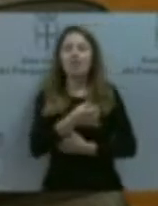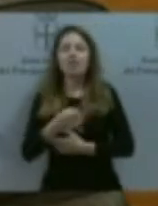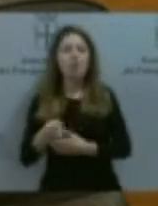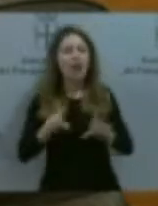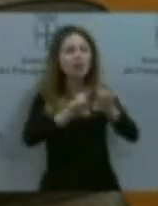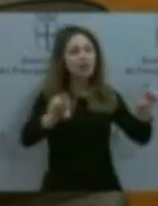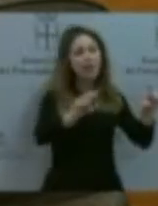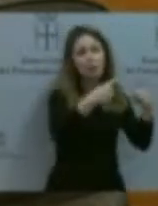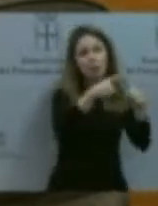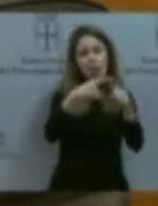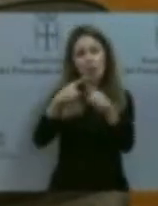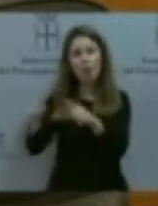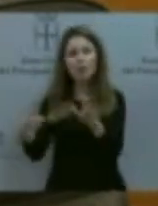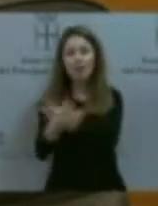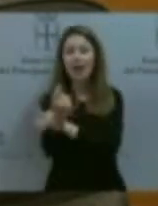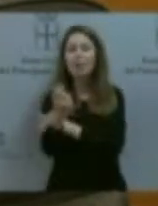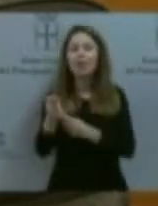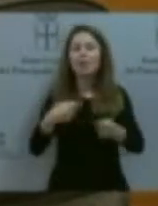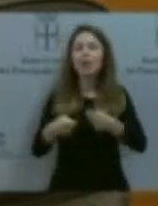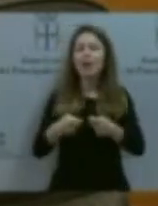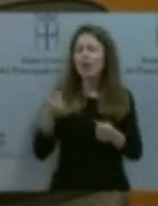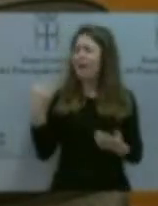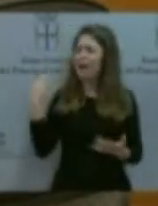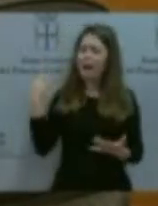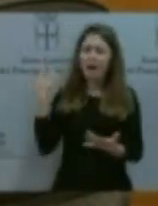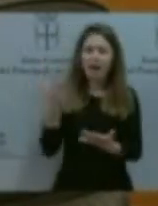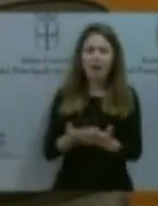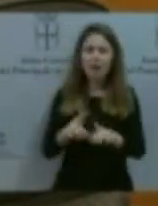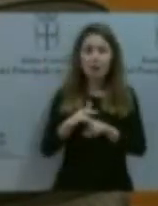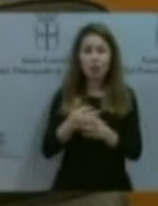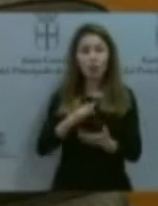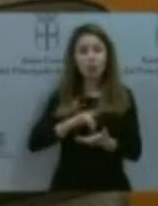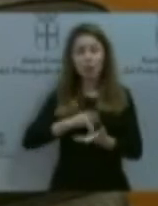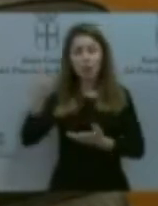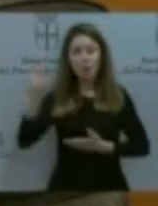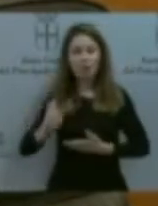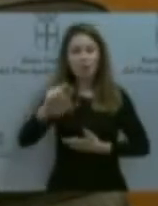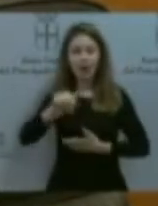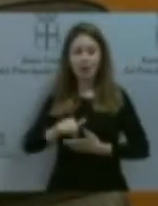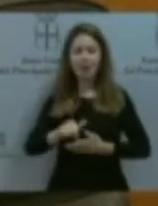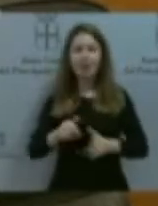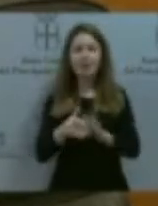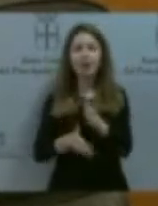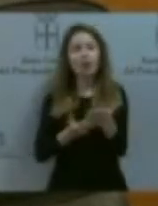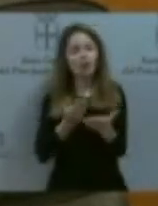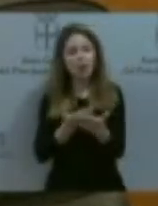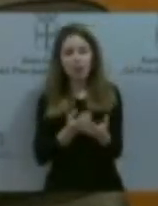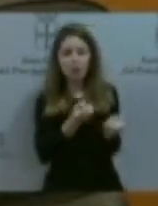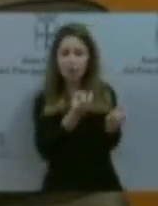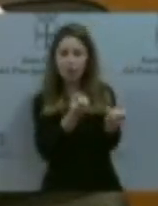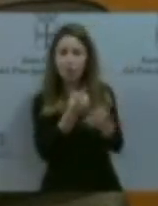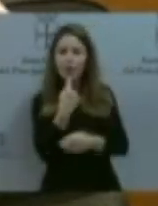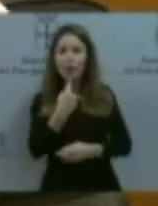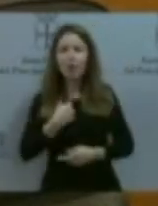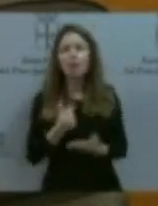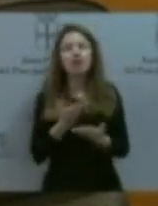durante años? Esa era la situación cuando nosotros entramos en el Parlamento y solicitamos la información y solicitamos que se refinanciase esa deuda que finalmente